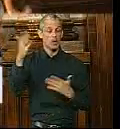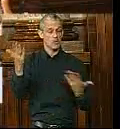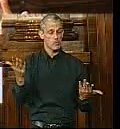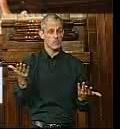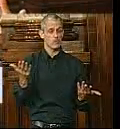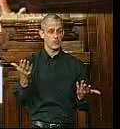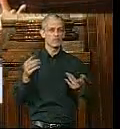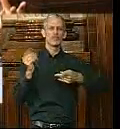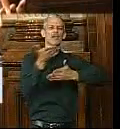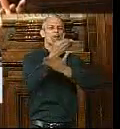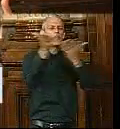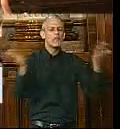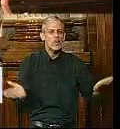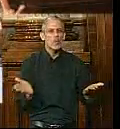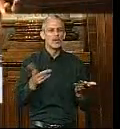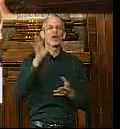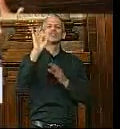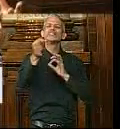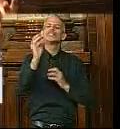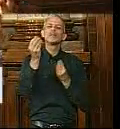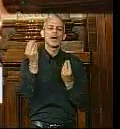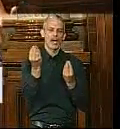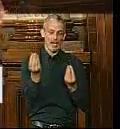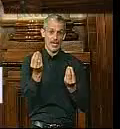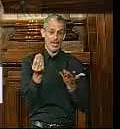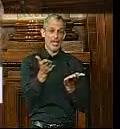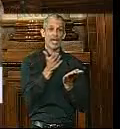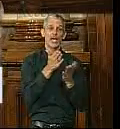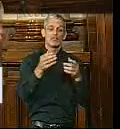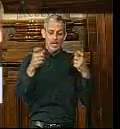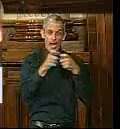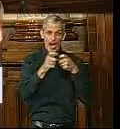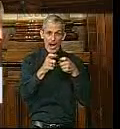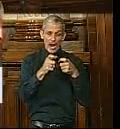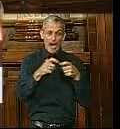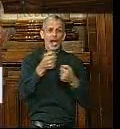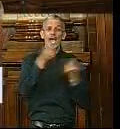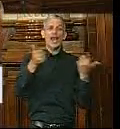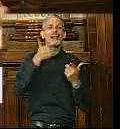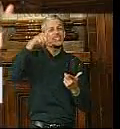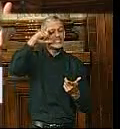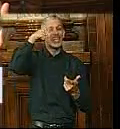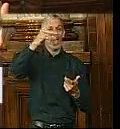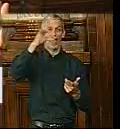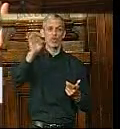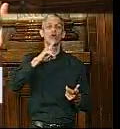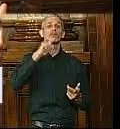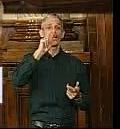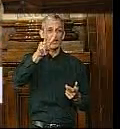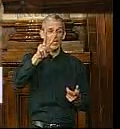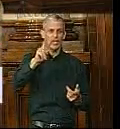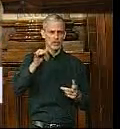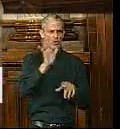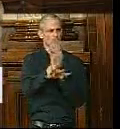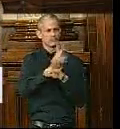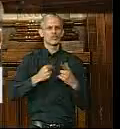nuestro público sepa que el canal Senado TV lo que está mostrando hoy es parte de nuestro orgullo nacional, como